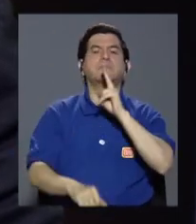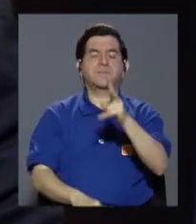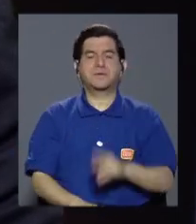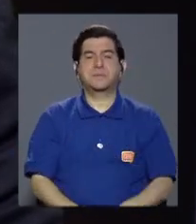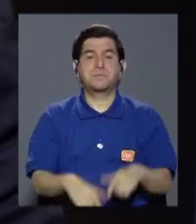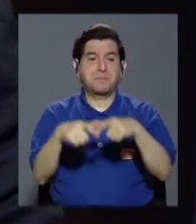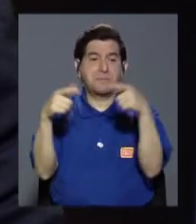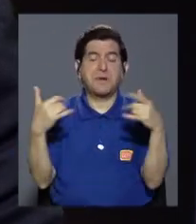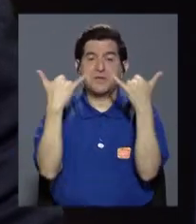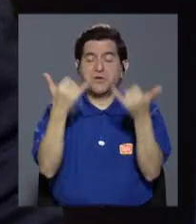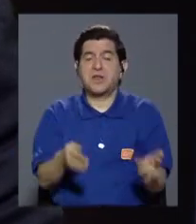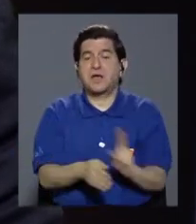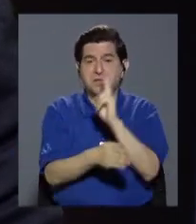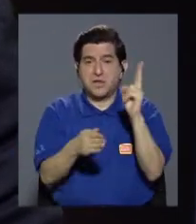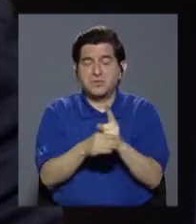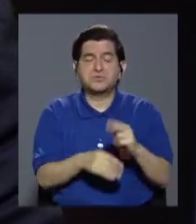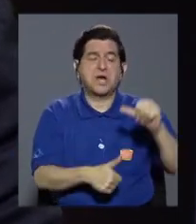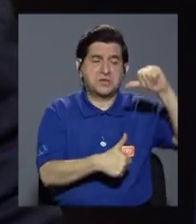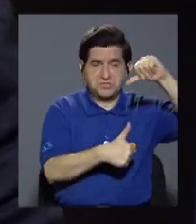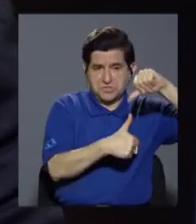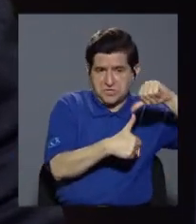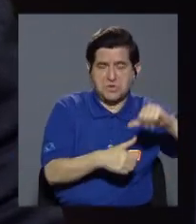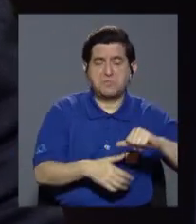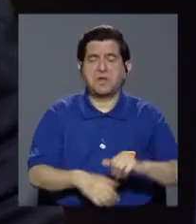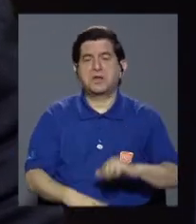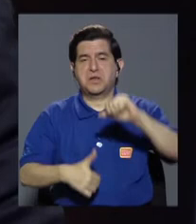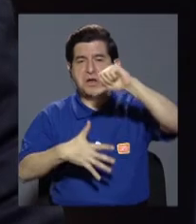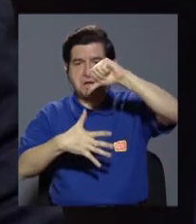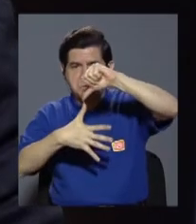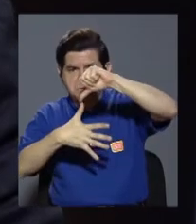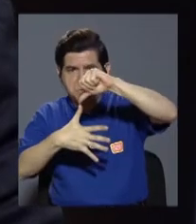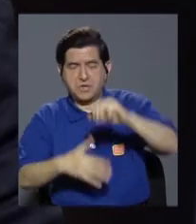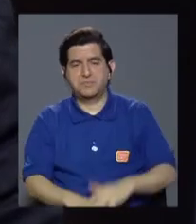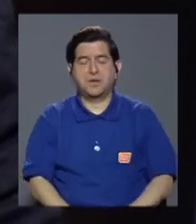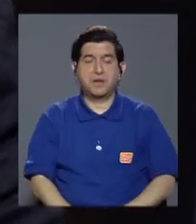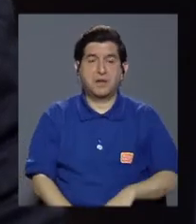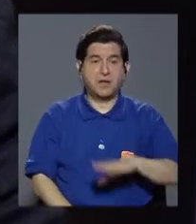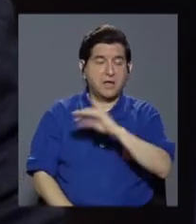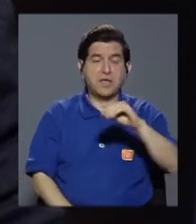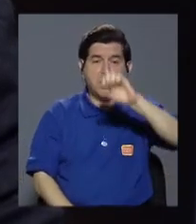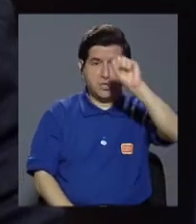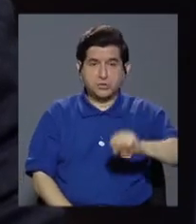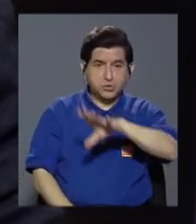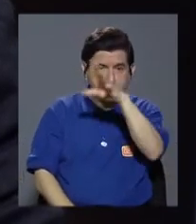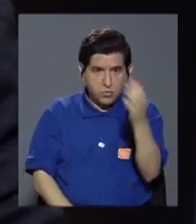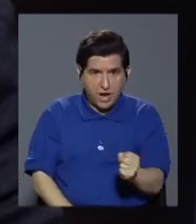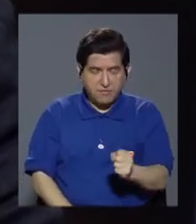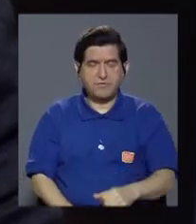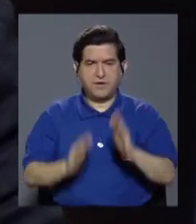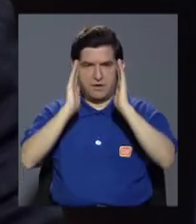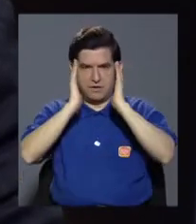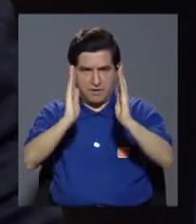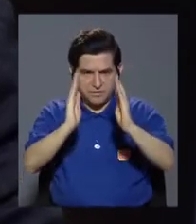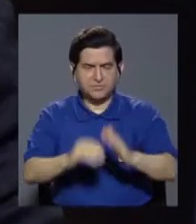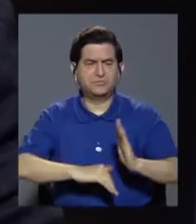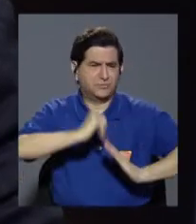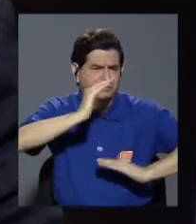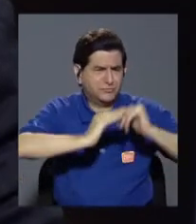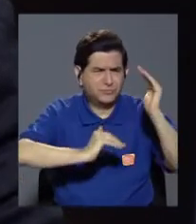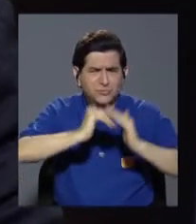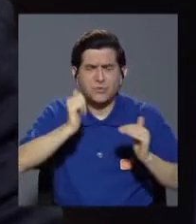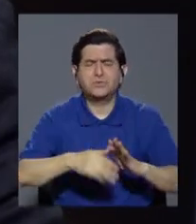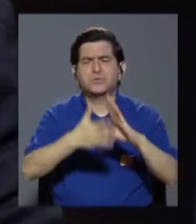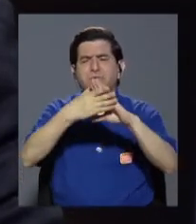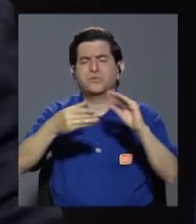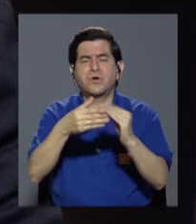como la mayoría que no se han utilizado en centroamérica en suramérica incluso en suráfrica y que atiende fundamentalmente al objetivo de construir un